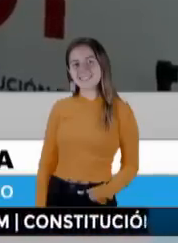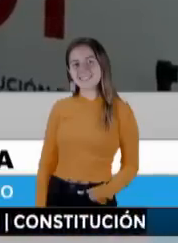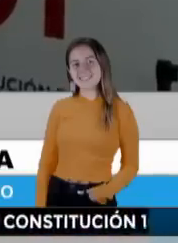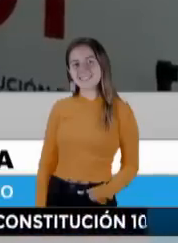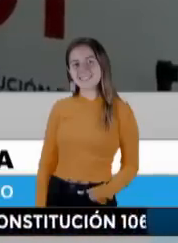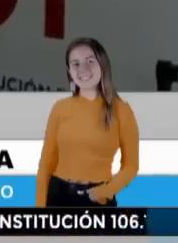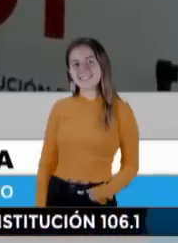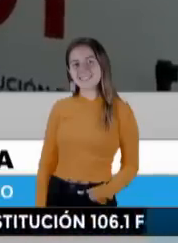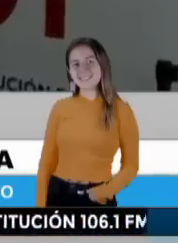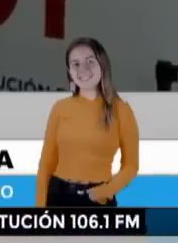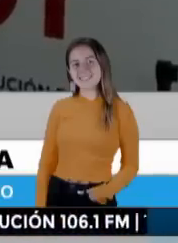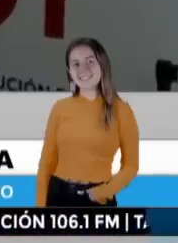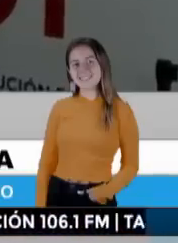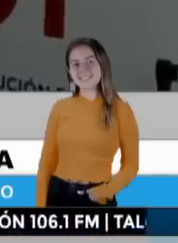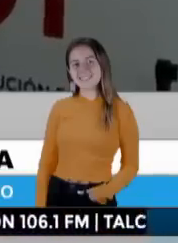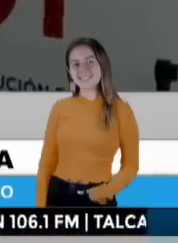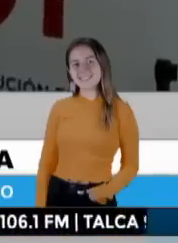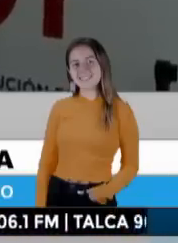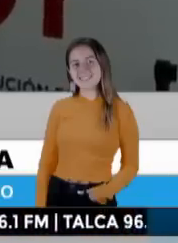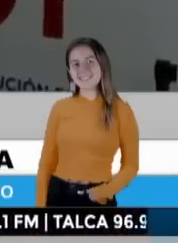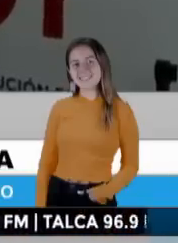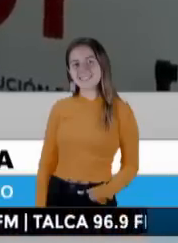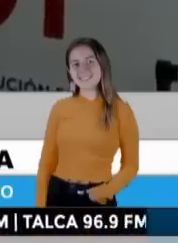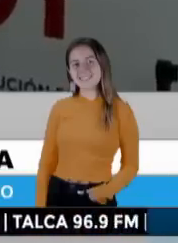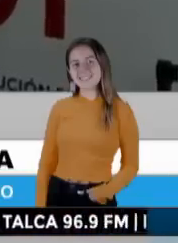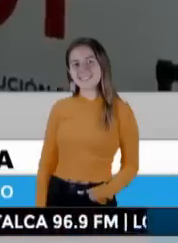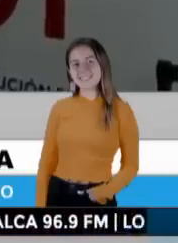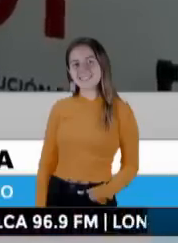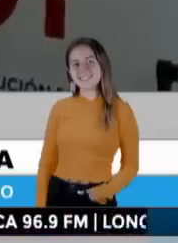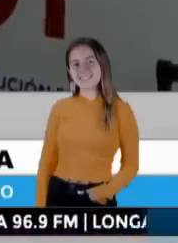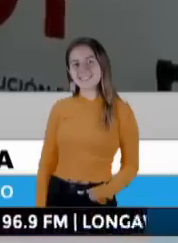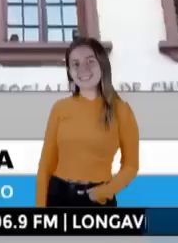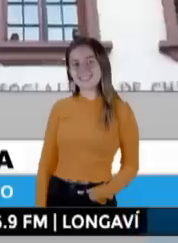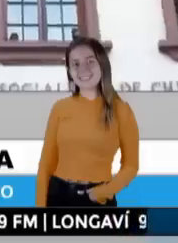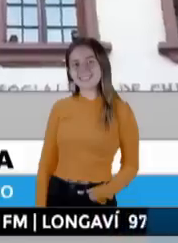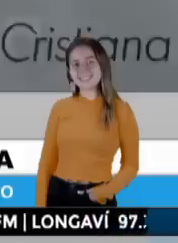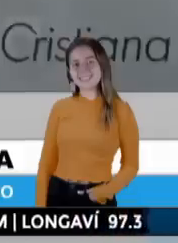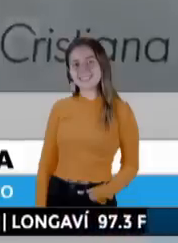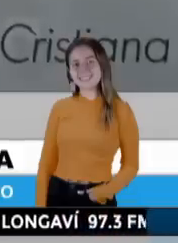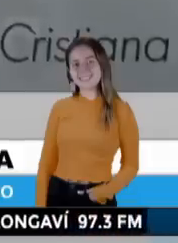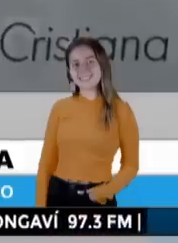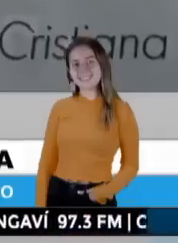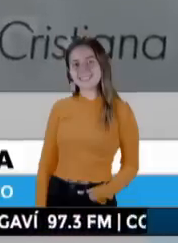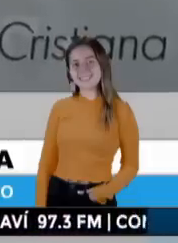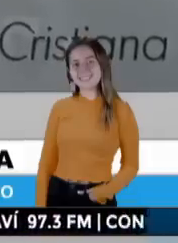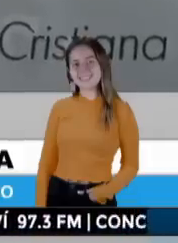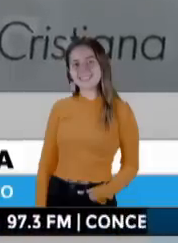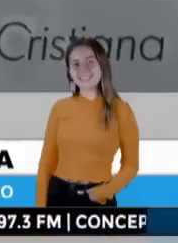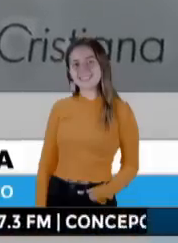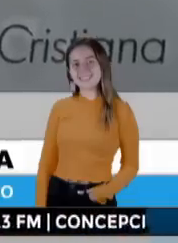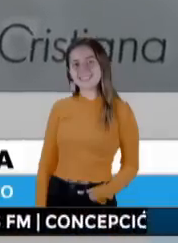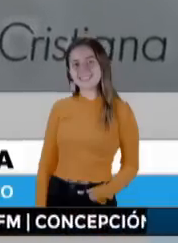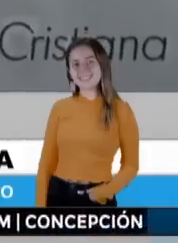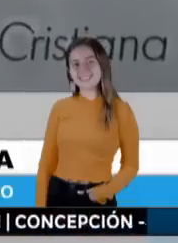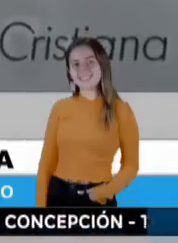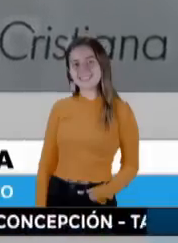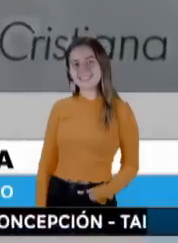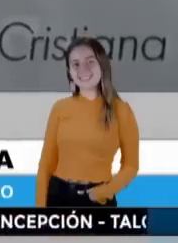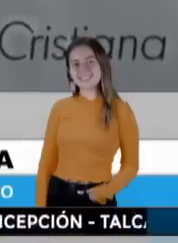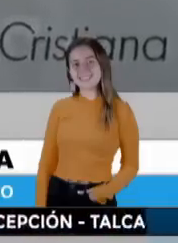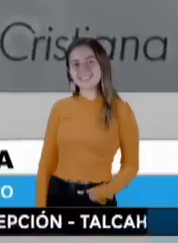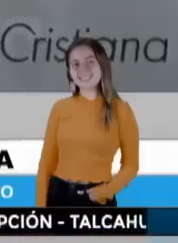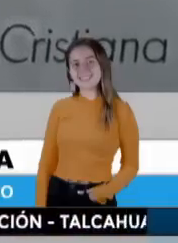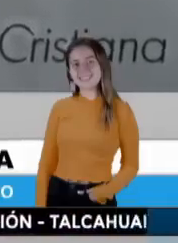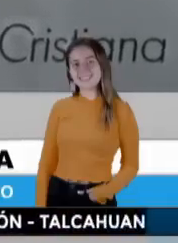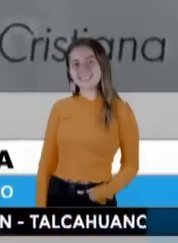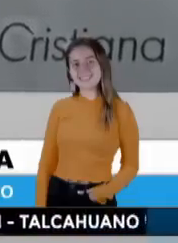que siempre han considerado a la democracia cristiana de derecha y por lo tanto un partido al que hay que combatir. Y por lo tanto resienten esta